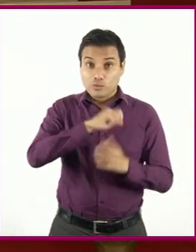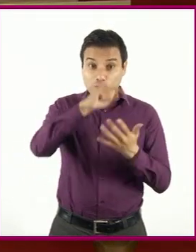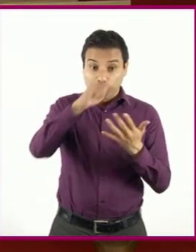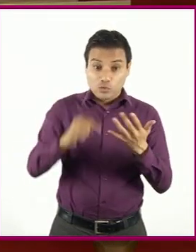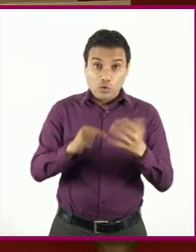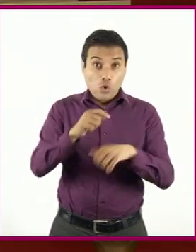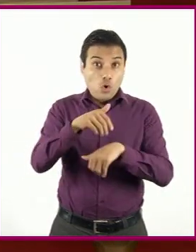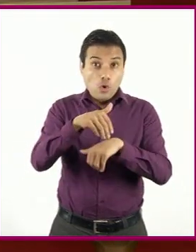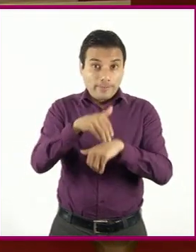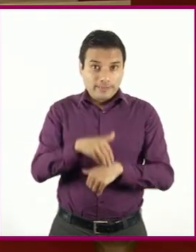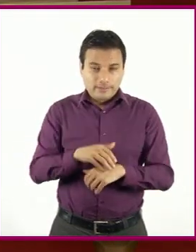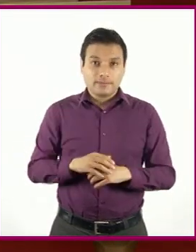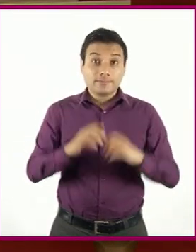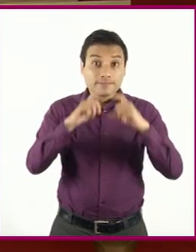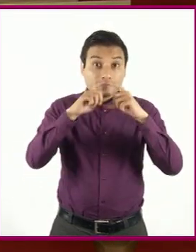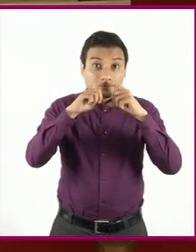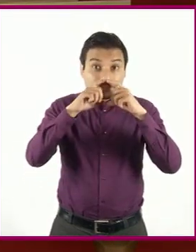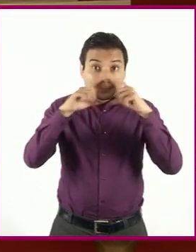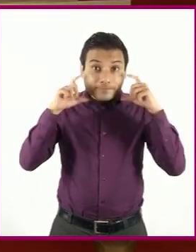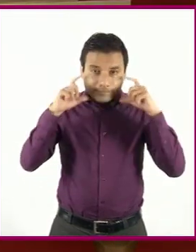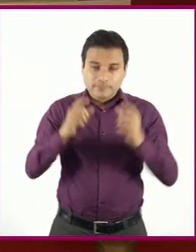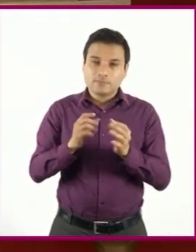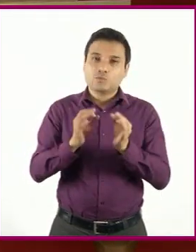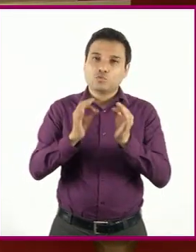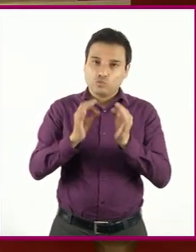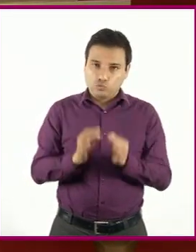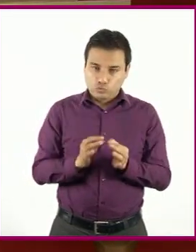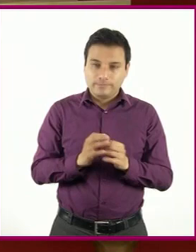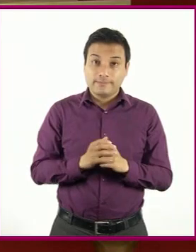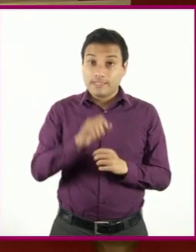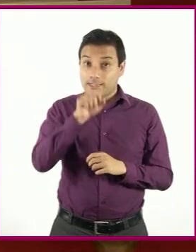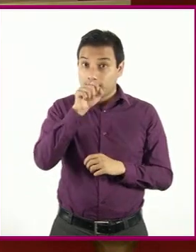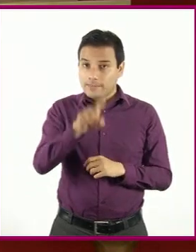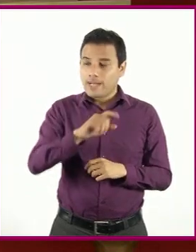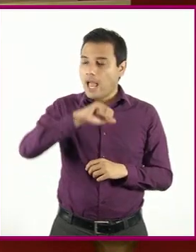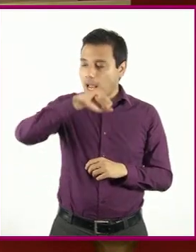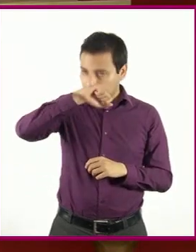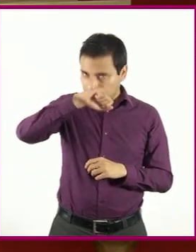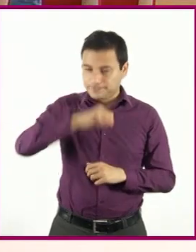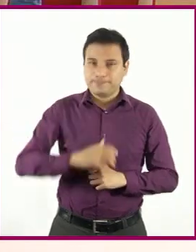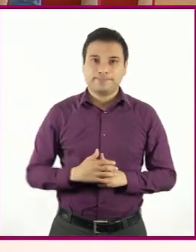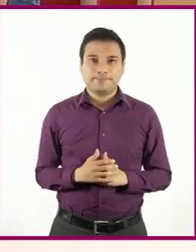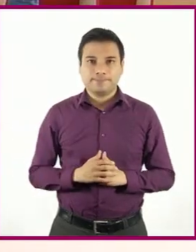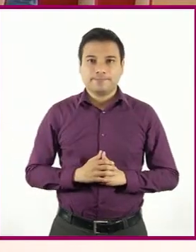distancia y usar el cubrebocas de forma correcta, además del estornudo de etiqueta.